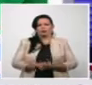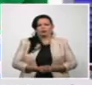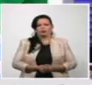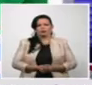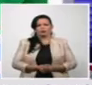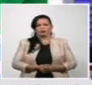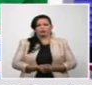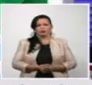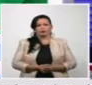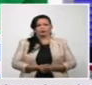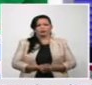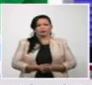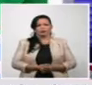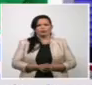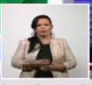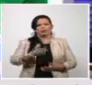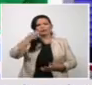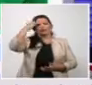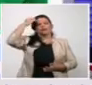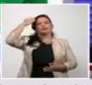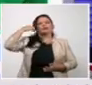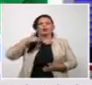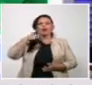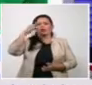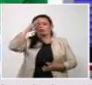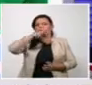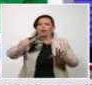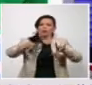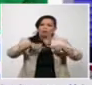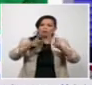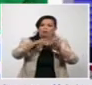se adopten, si no cumplimos con la autorresponsabilidad,